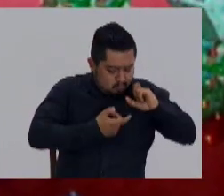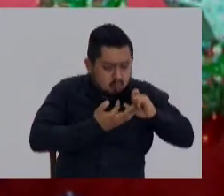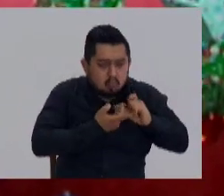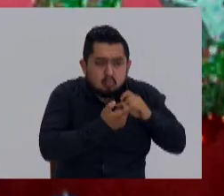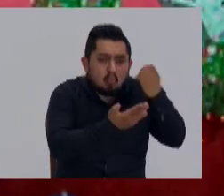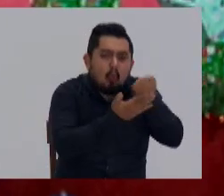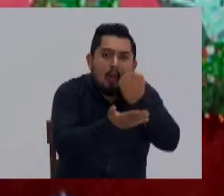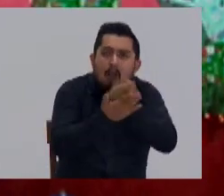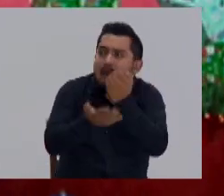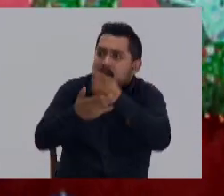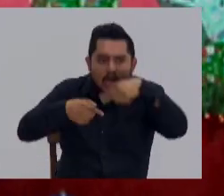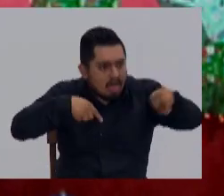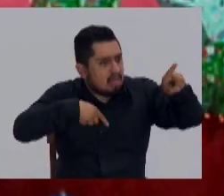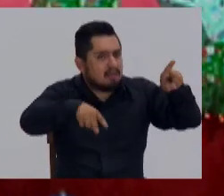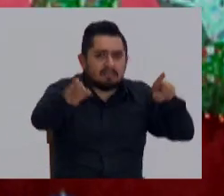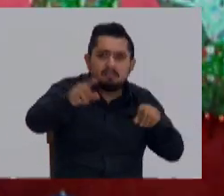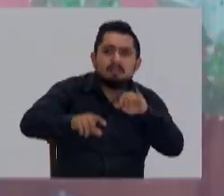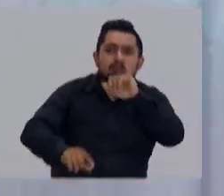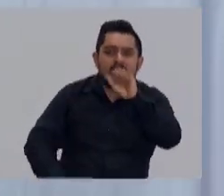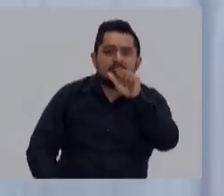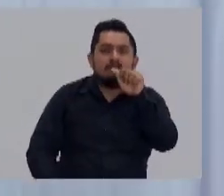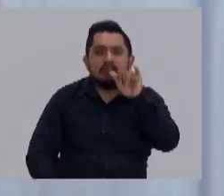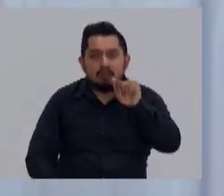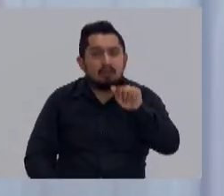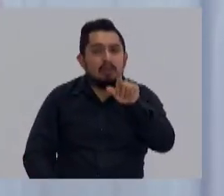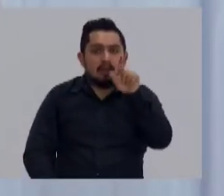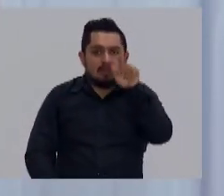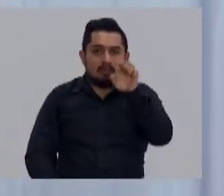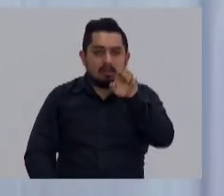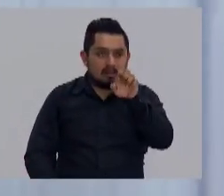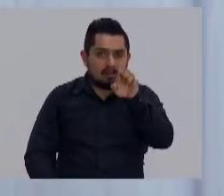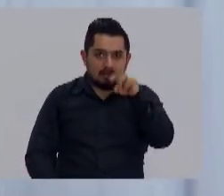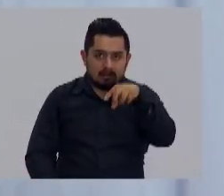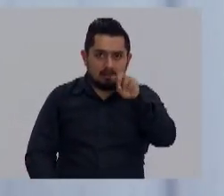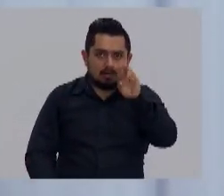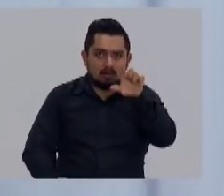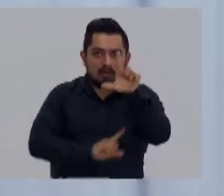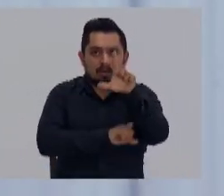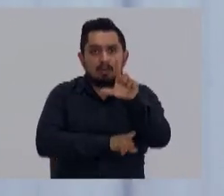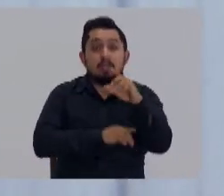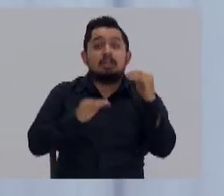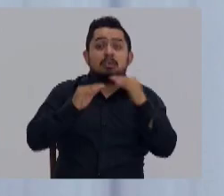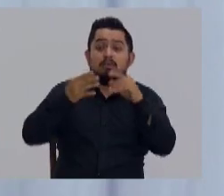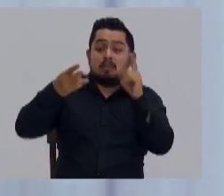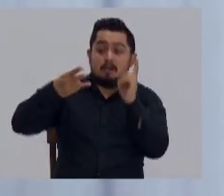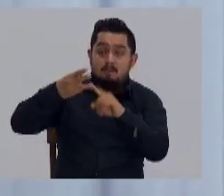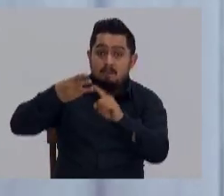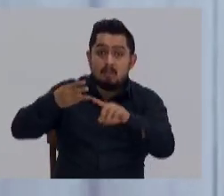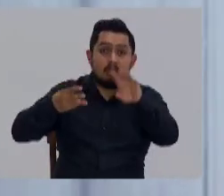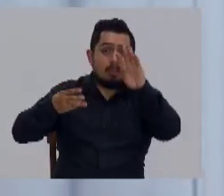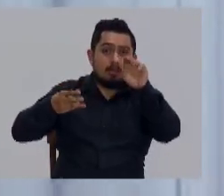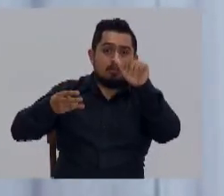Y así va siguiendo. Llamó un Isaías, un Ezequiel, un Jeremías. Llamó a un Mateo.